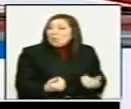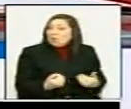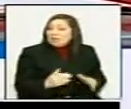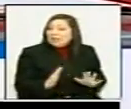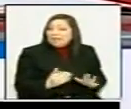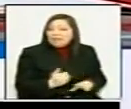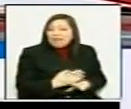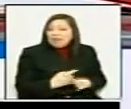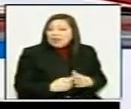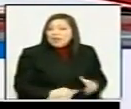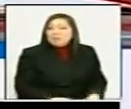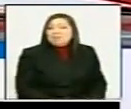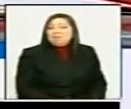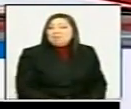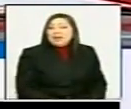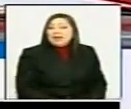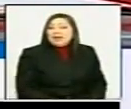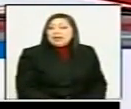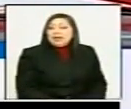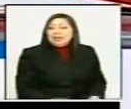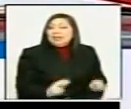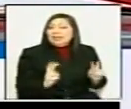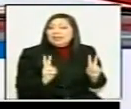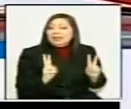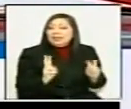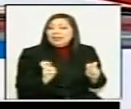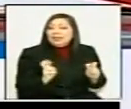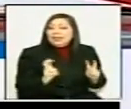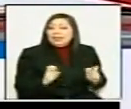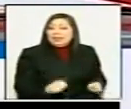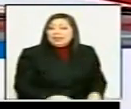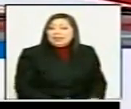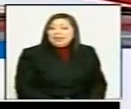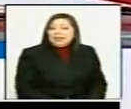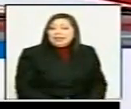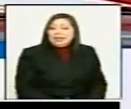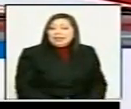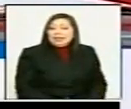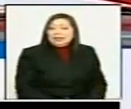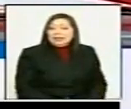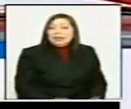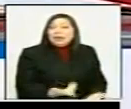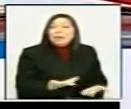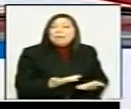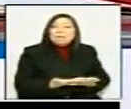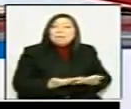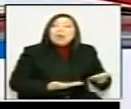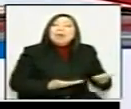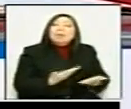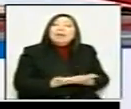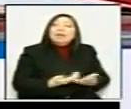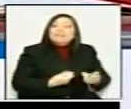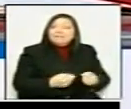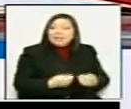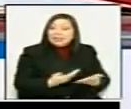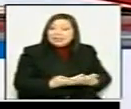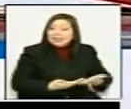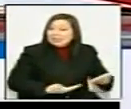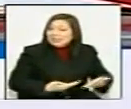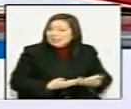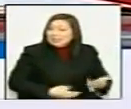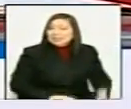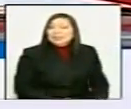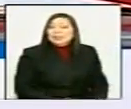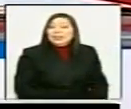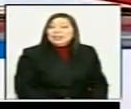sea, en el tema de la licitación. Esta licitación se